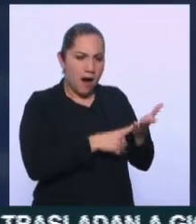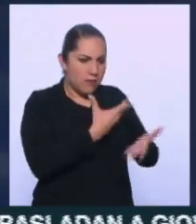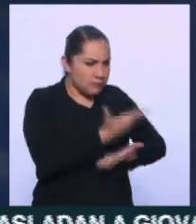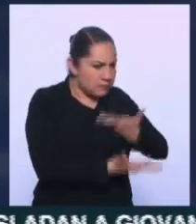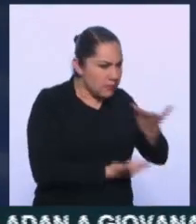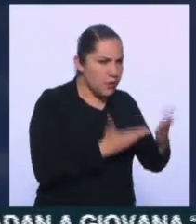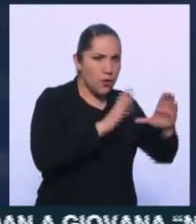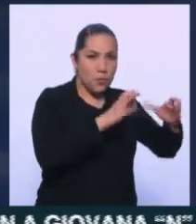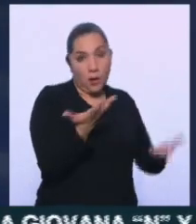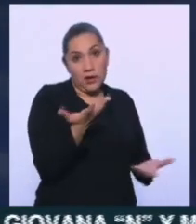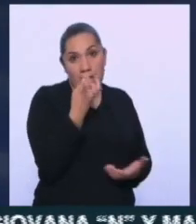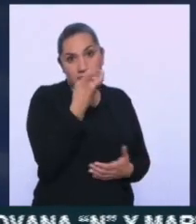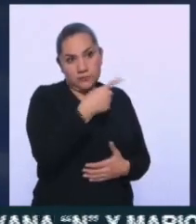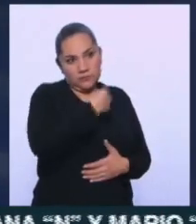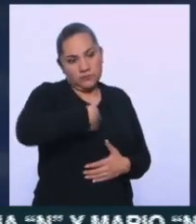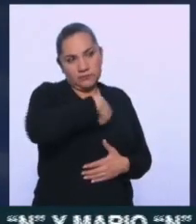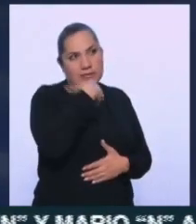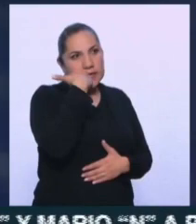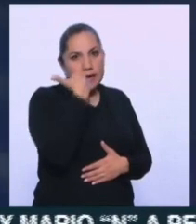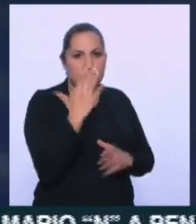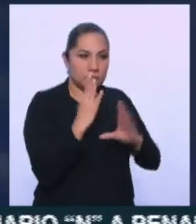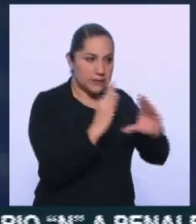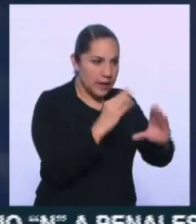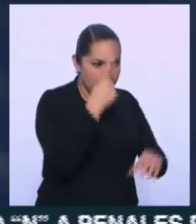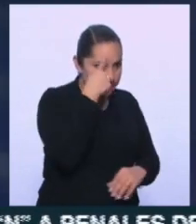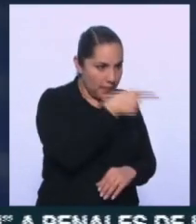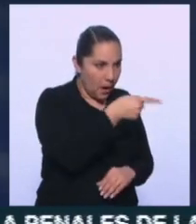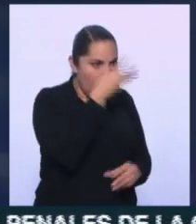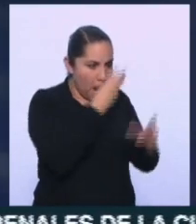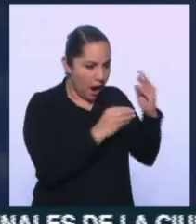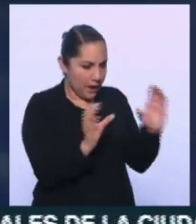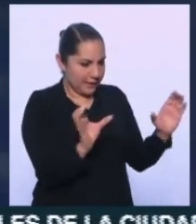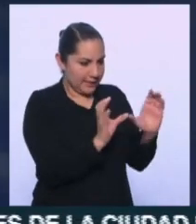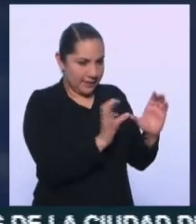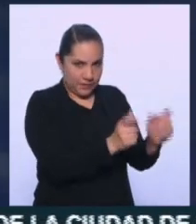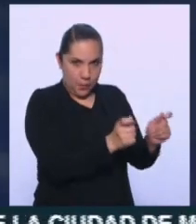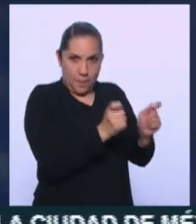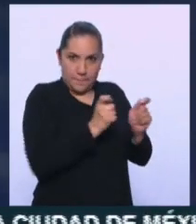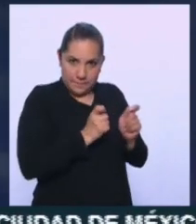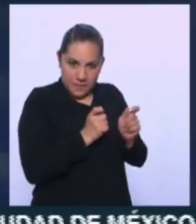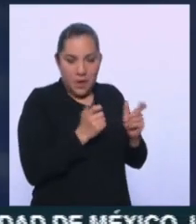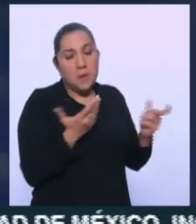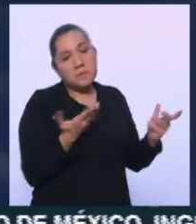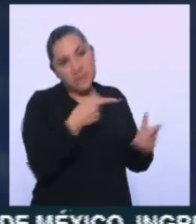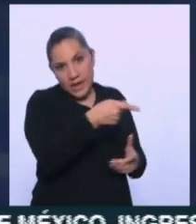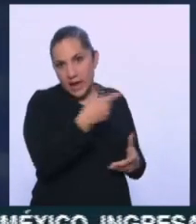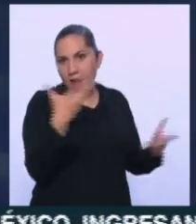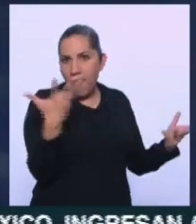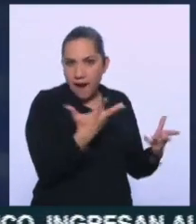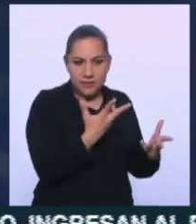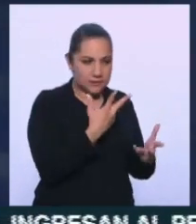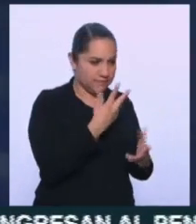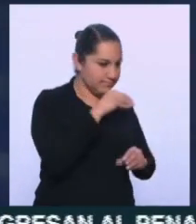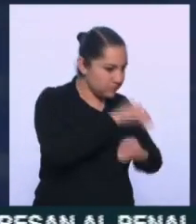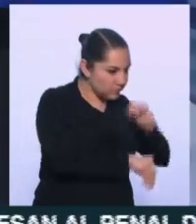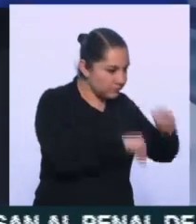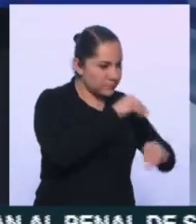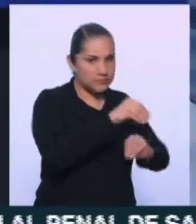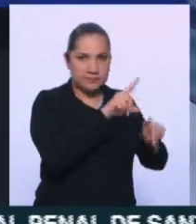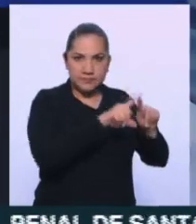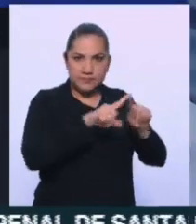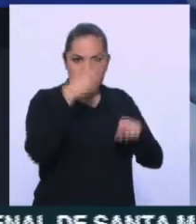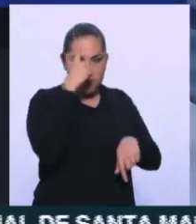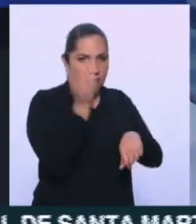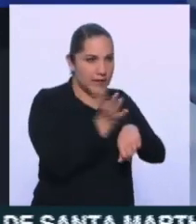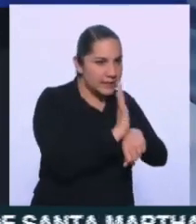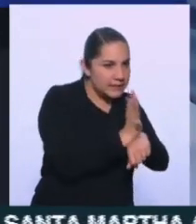los preparemos para que ellos mismos tengan la opción de hacer sus propios productos audiovisuales. ¿Con estas herramientas tan sencillas o